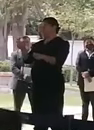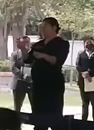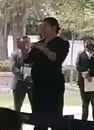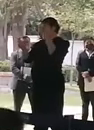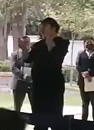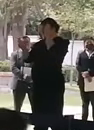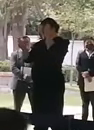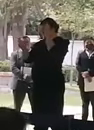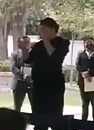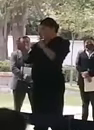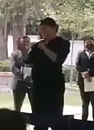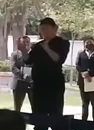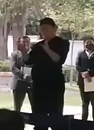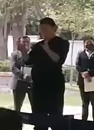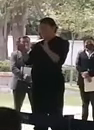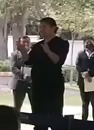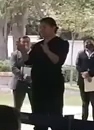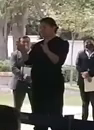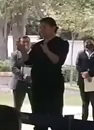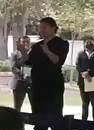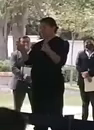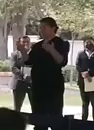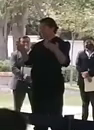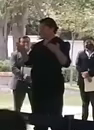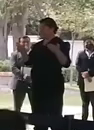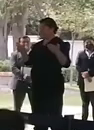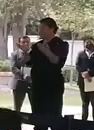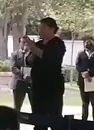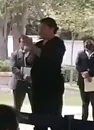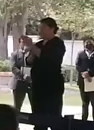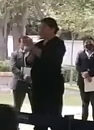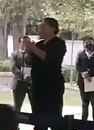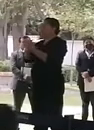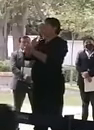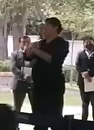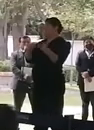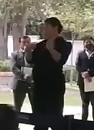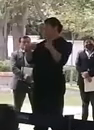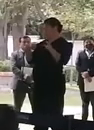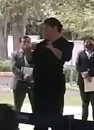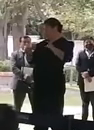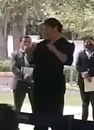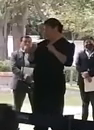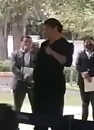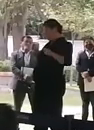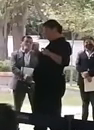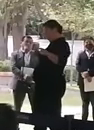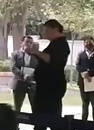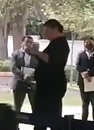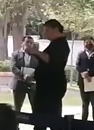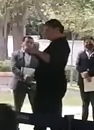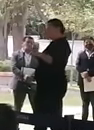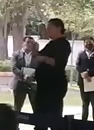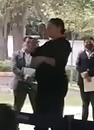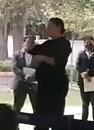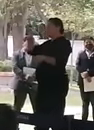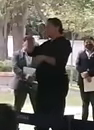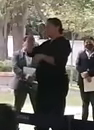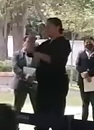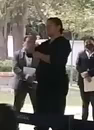liderazgo en esa operación. Nosotros siempre nomás en el apoyo, pero dentro de 23